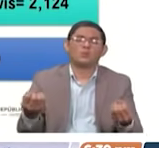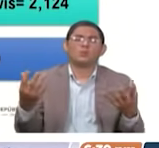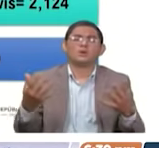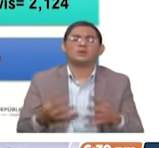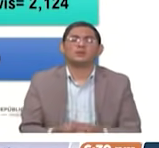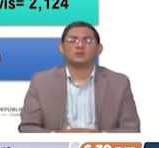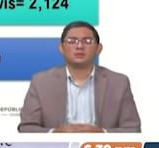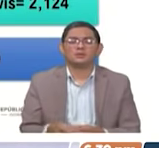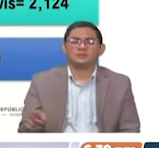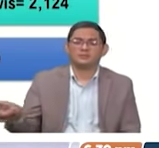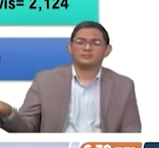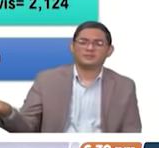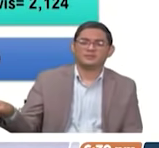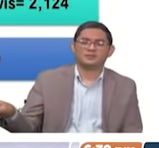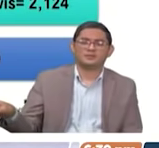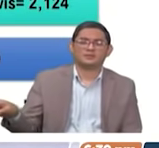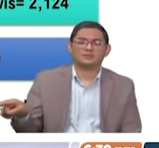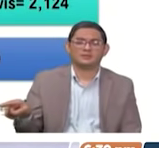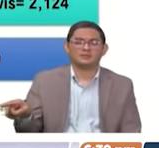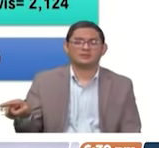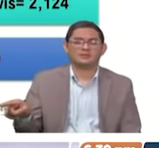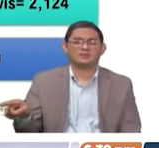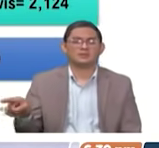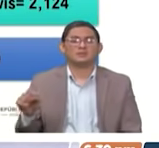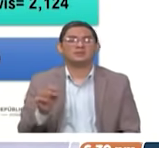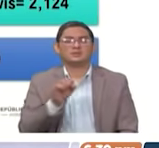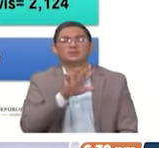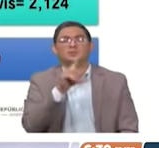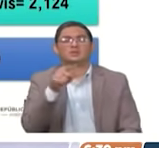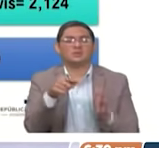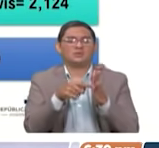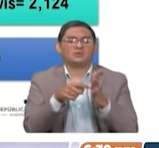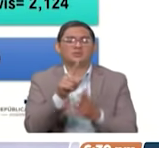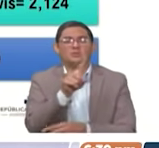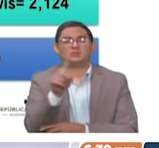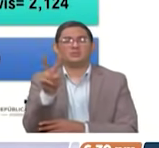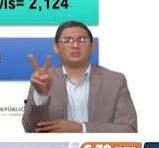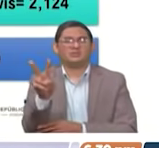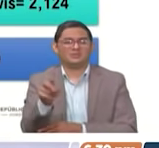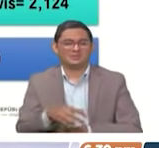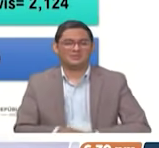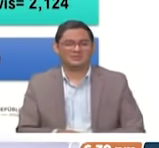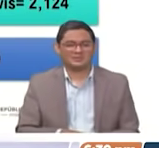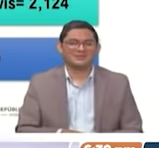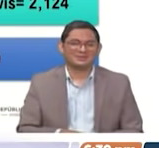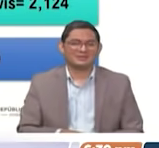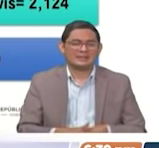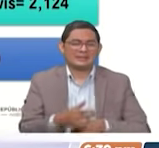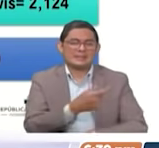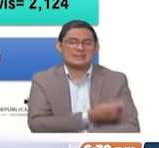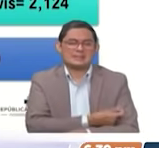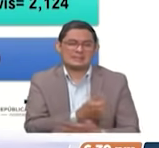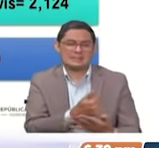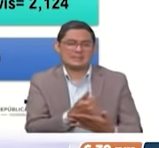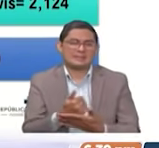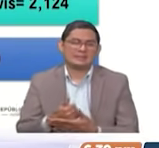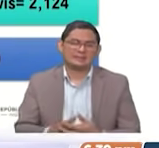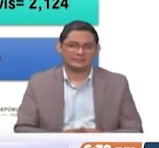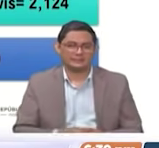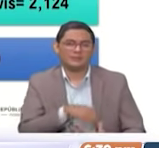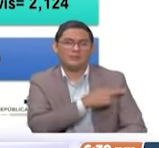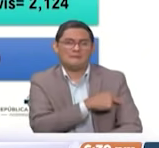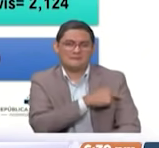51 mil 112 dosis dosis importantes en el avance contra esta pandemia